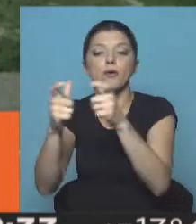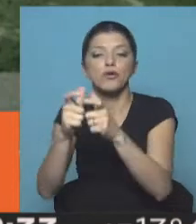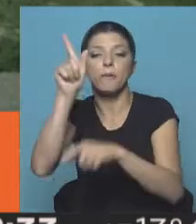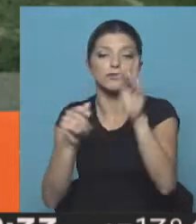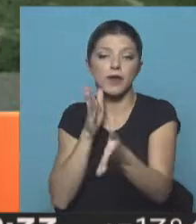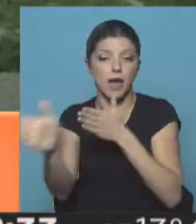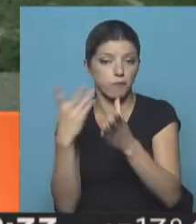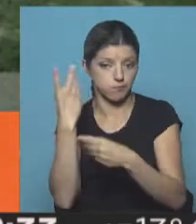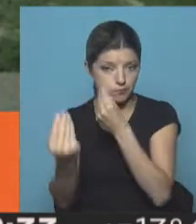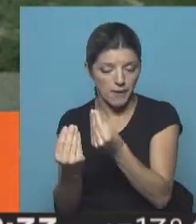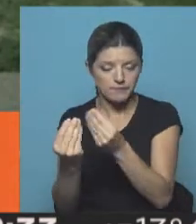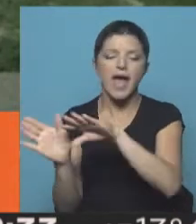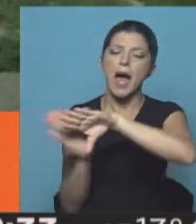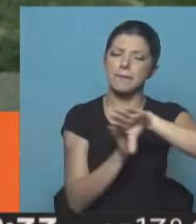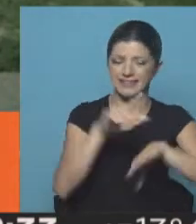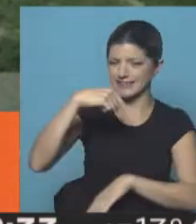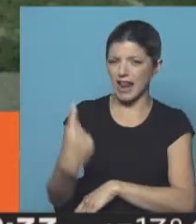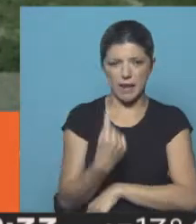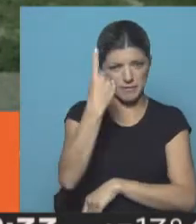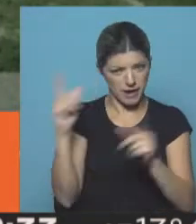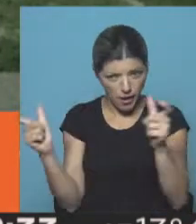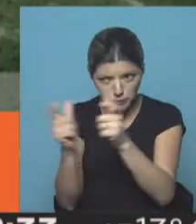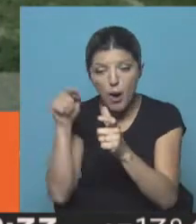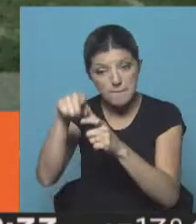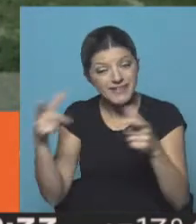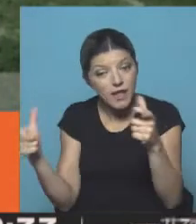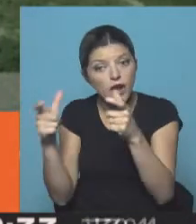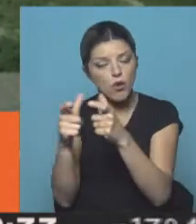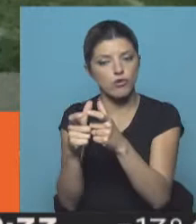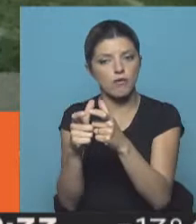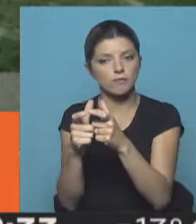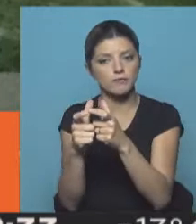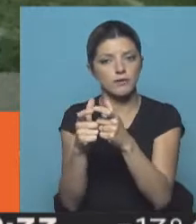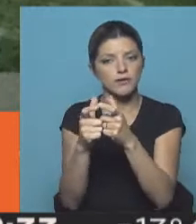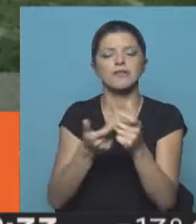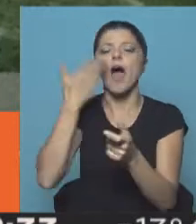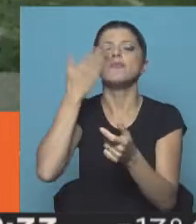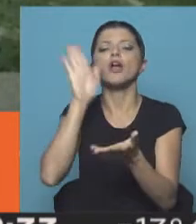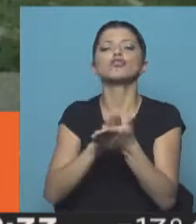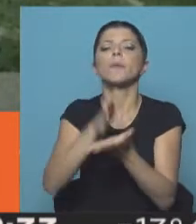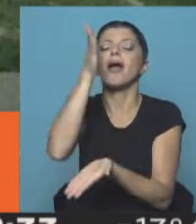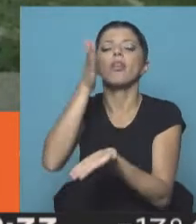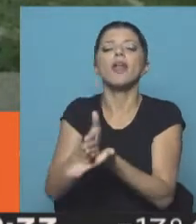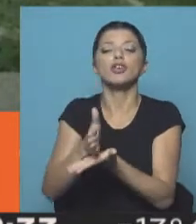hayan reunido por primera vez en la historia, esa cumbre llegó a una declaración de respeto a los derechos humanos que